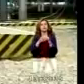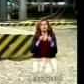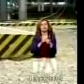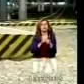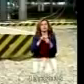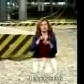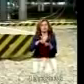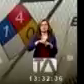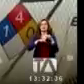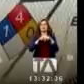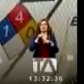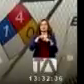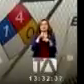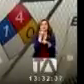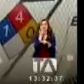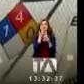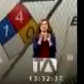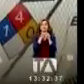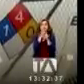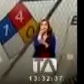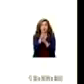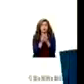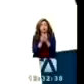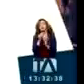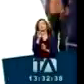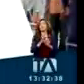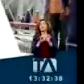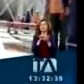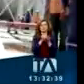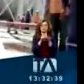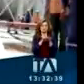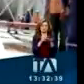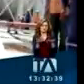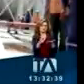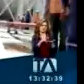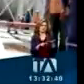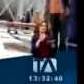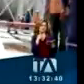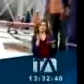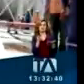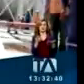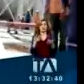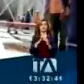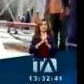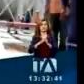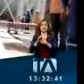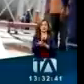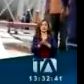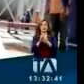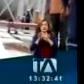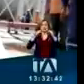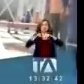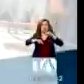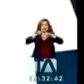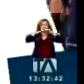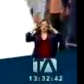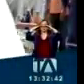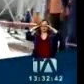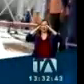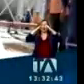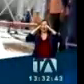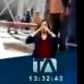su infraestructura. El examen detalla, entre otras cosas, hundimientos por diseño incompleto y construcción